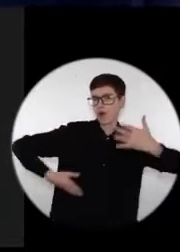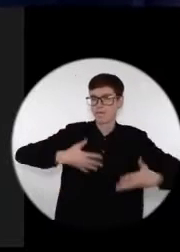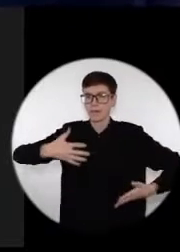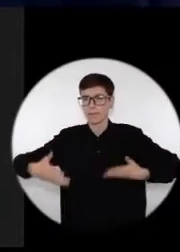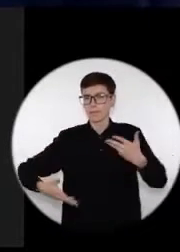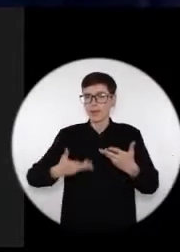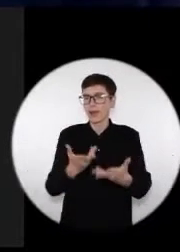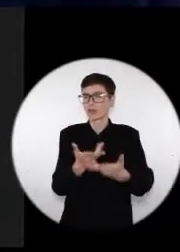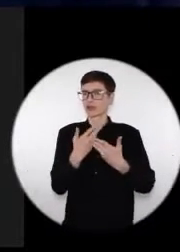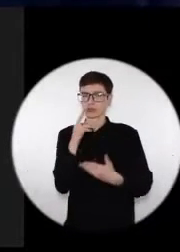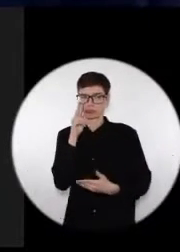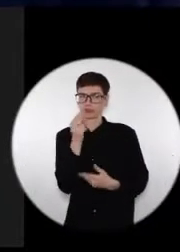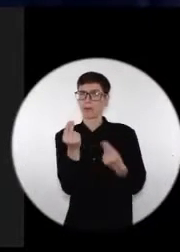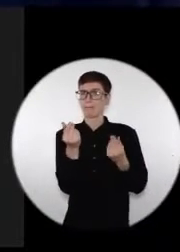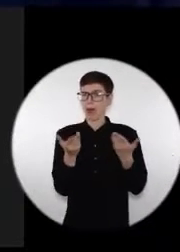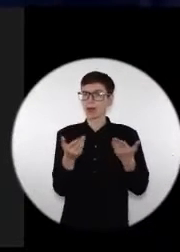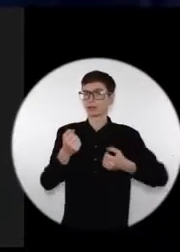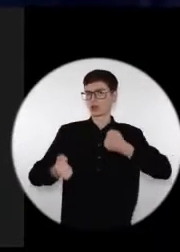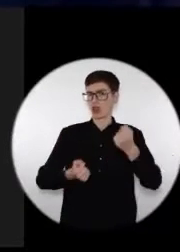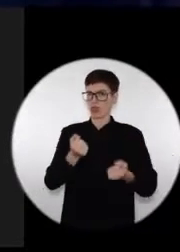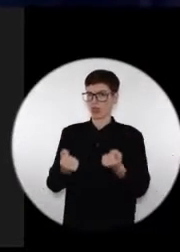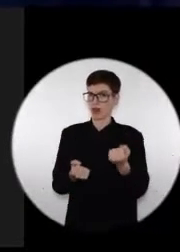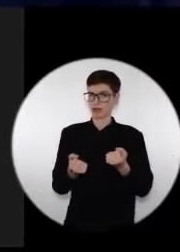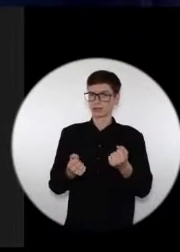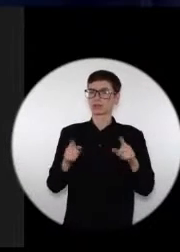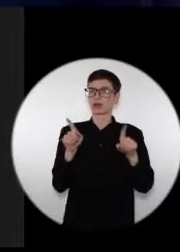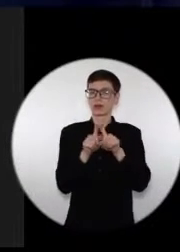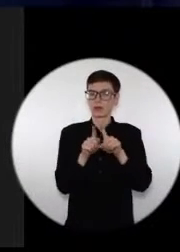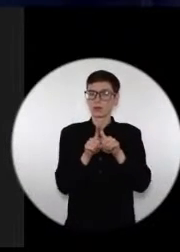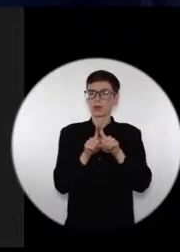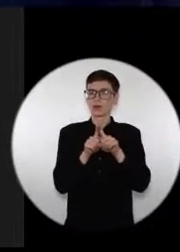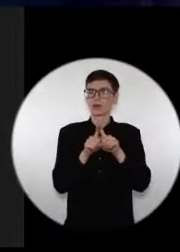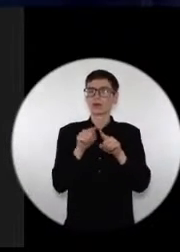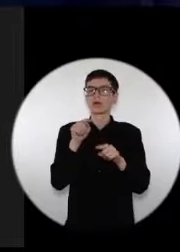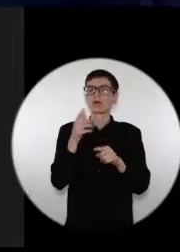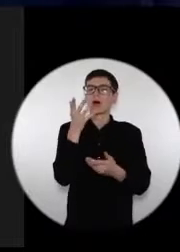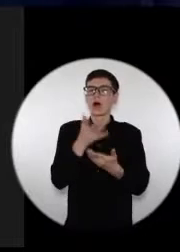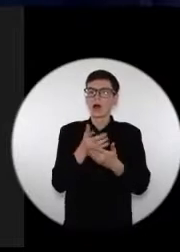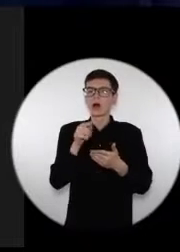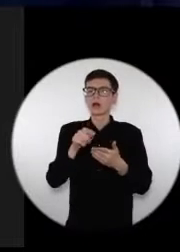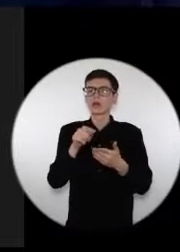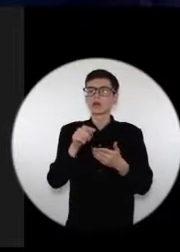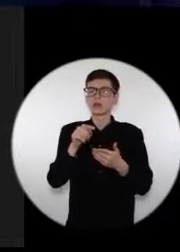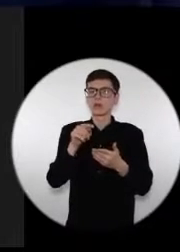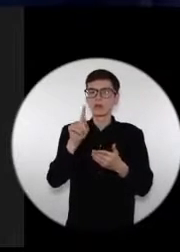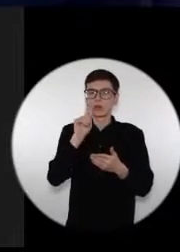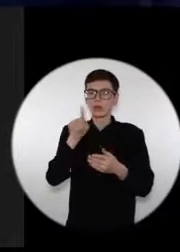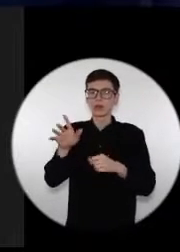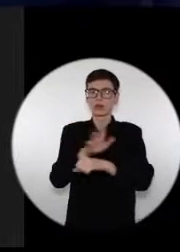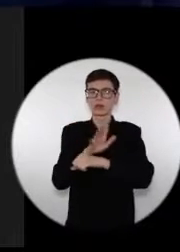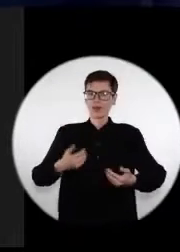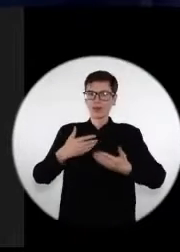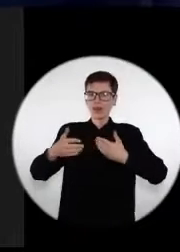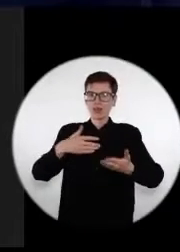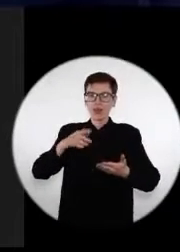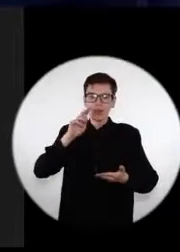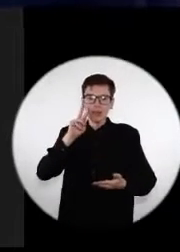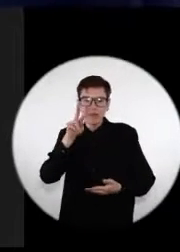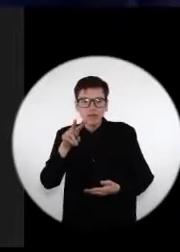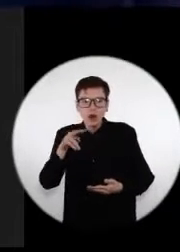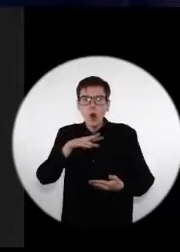exageración en los movimientos que lo lleva mucho hacia la danza desde dónde viene eso por ejemplo hay una en un acto de uno de los poemas donde